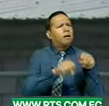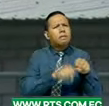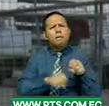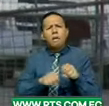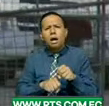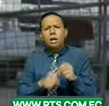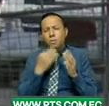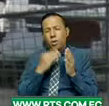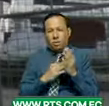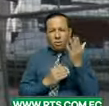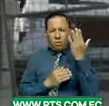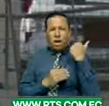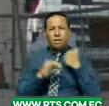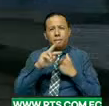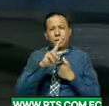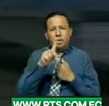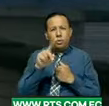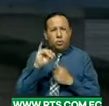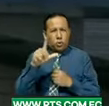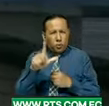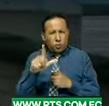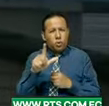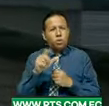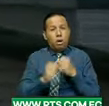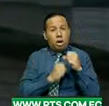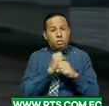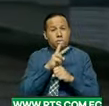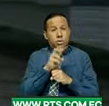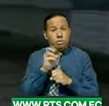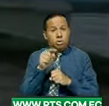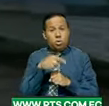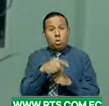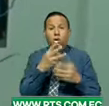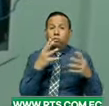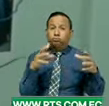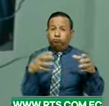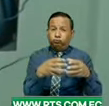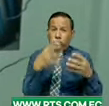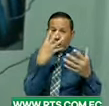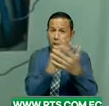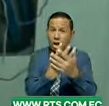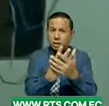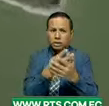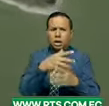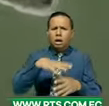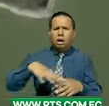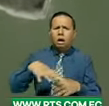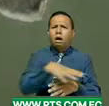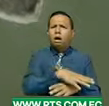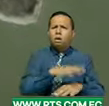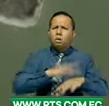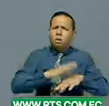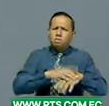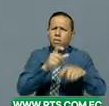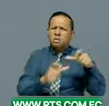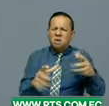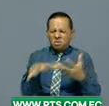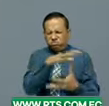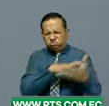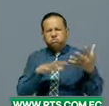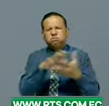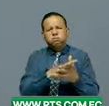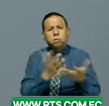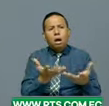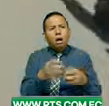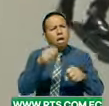del 21 de junio del presente año, las instalaciones del CPL Cotopaxi quedaron destruidas y vulnerables. El titular del